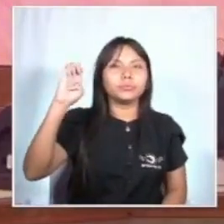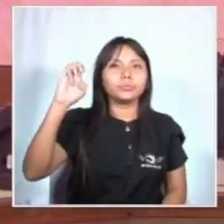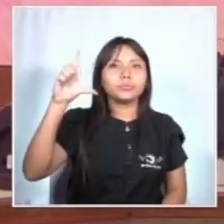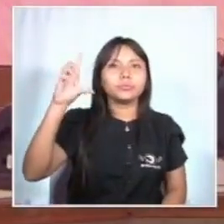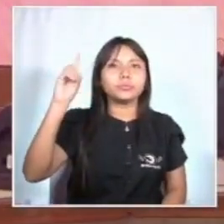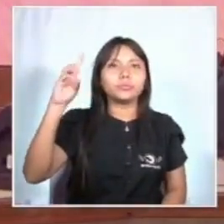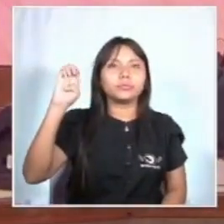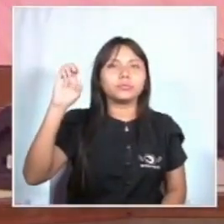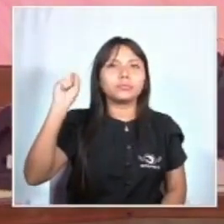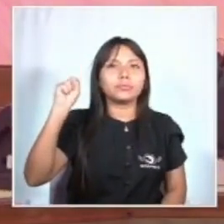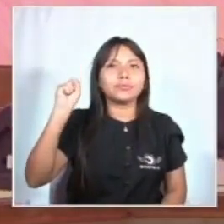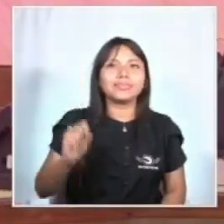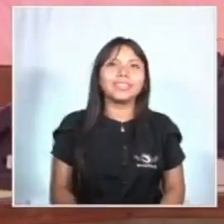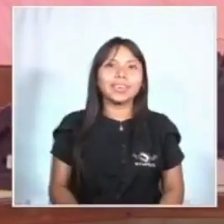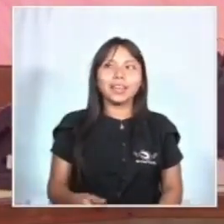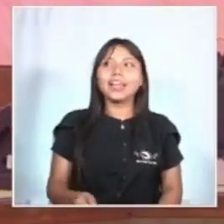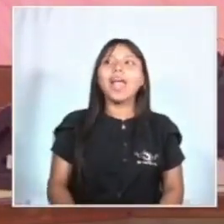Nacen para ser diferentes.